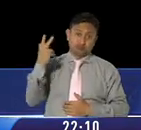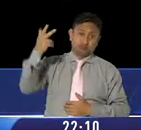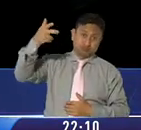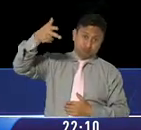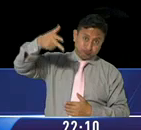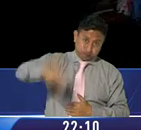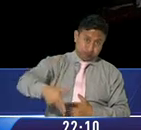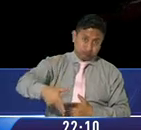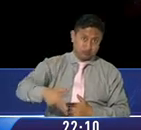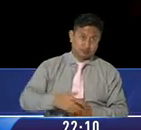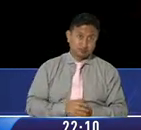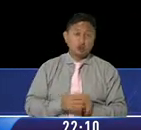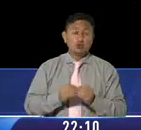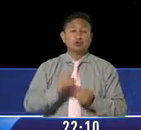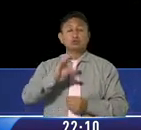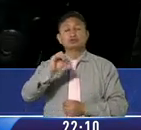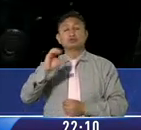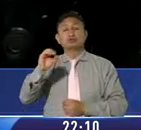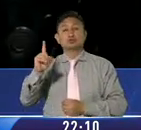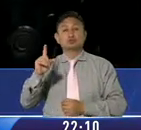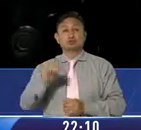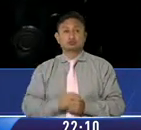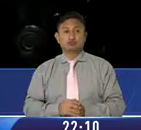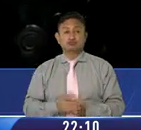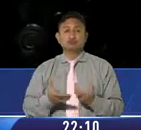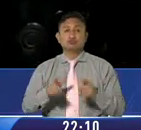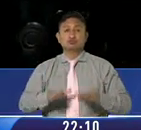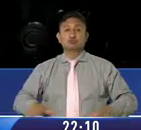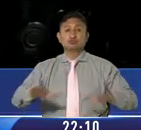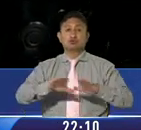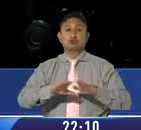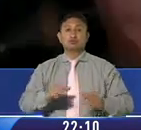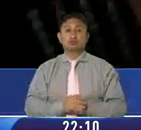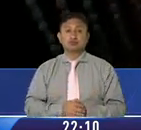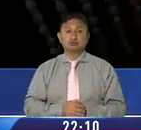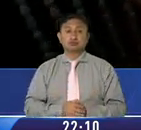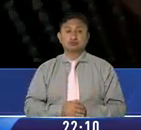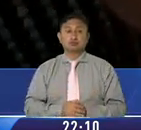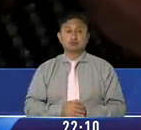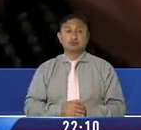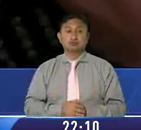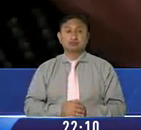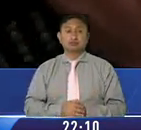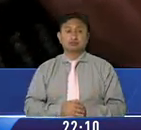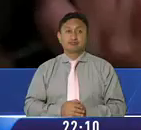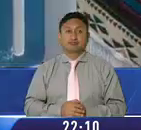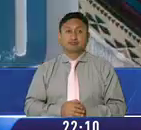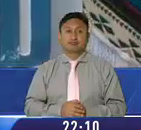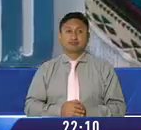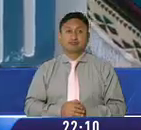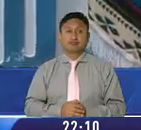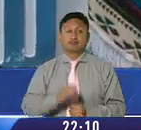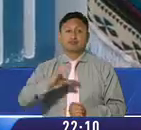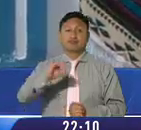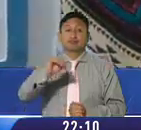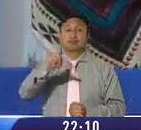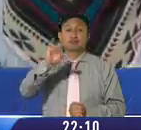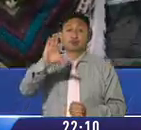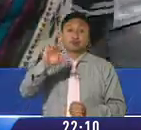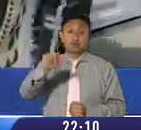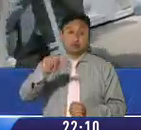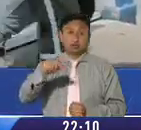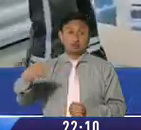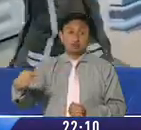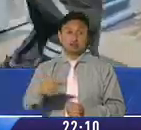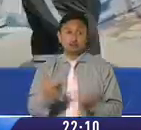Transandina, Disco 01, sucedió en el sector de Guairapamba, parroquia Juan de Velasco. Lo trágico del caso es